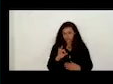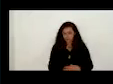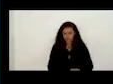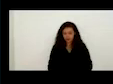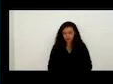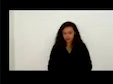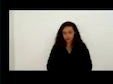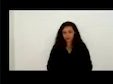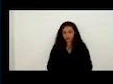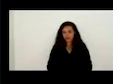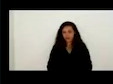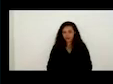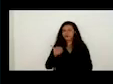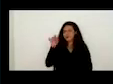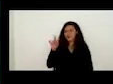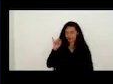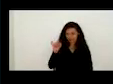Así es, Jorge.